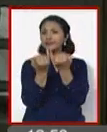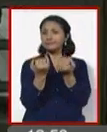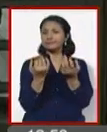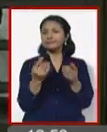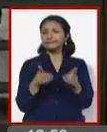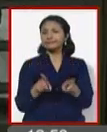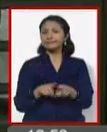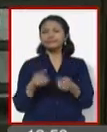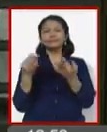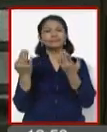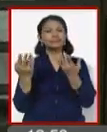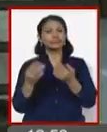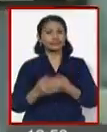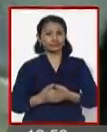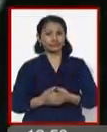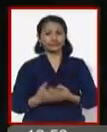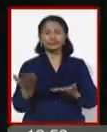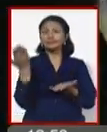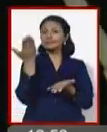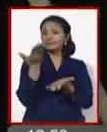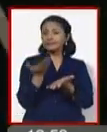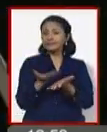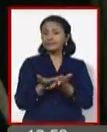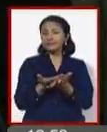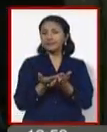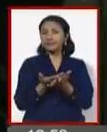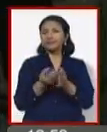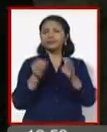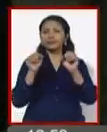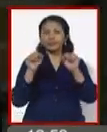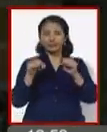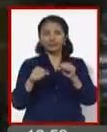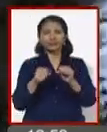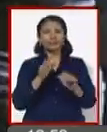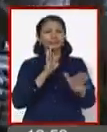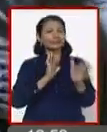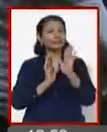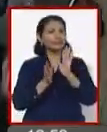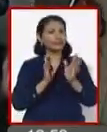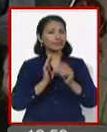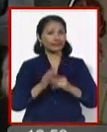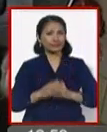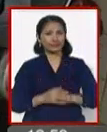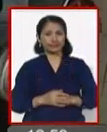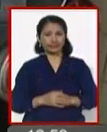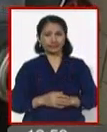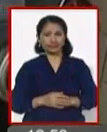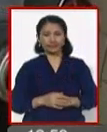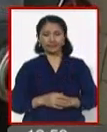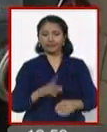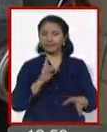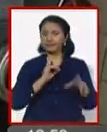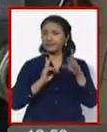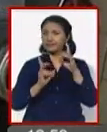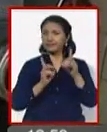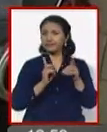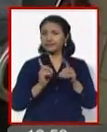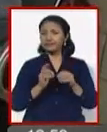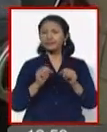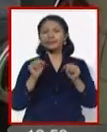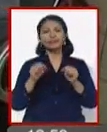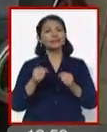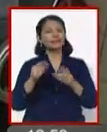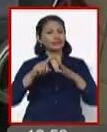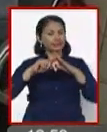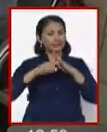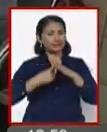Y esperamos, ¿no?, que vengan y que podamos entablar un diálogo de